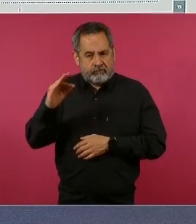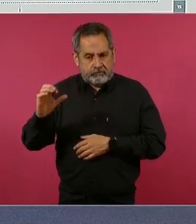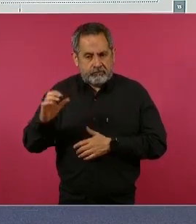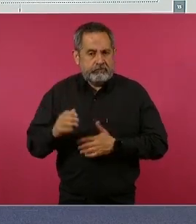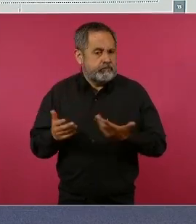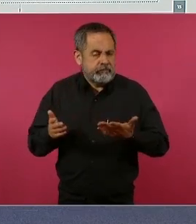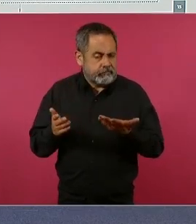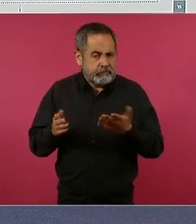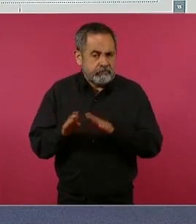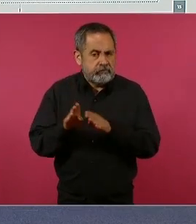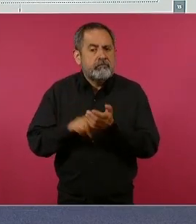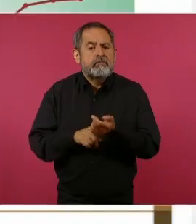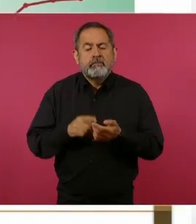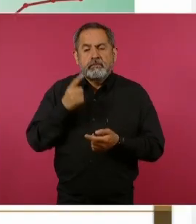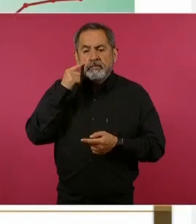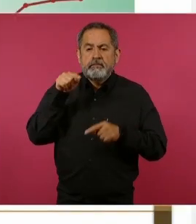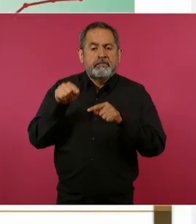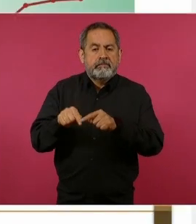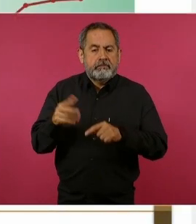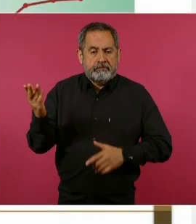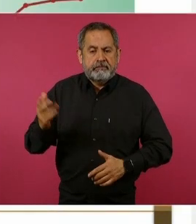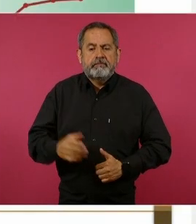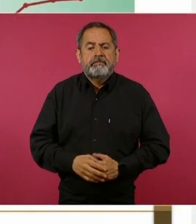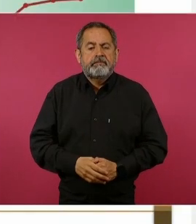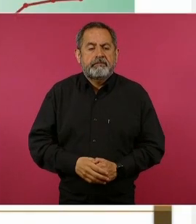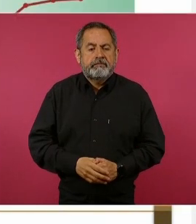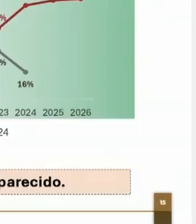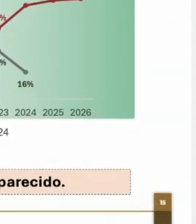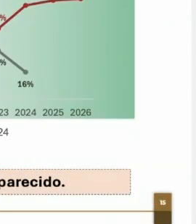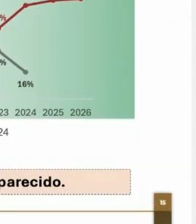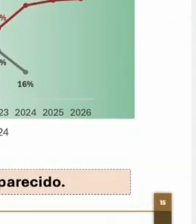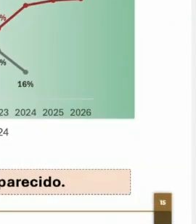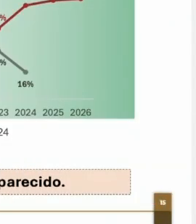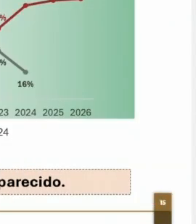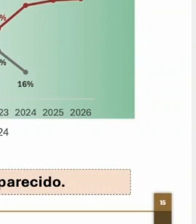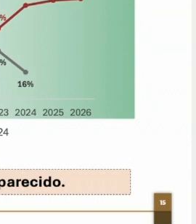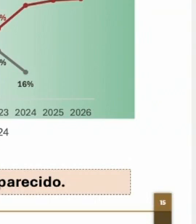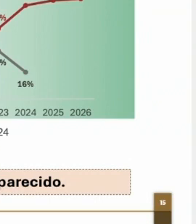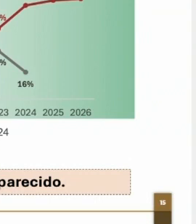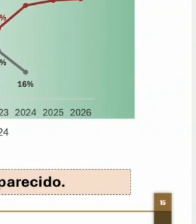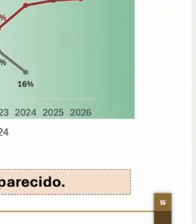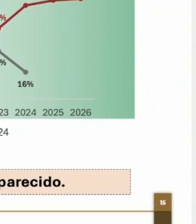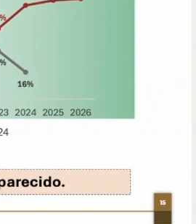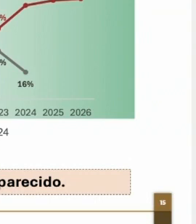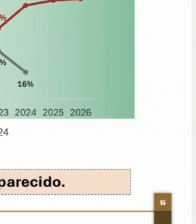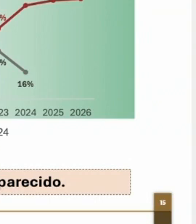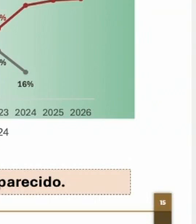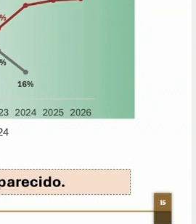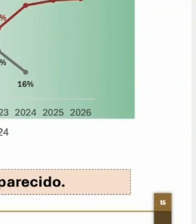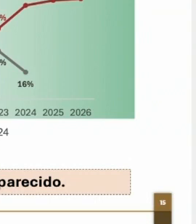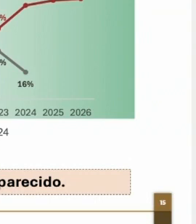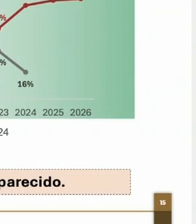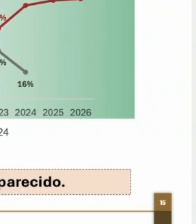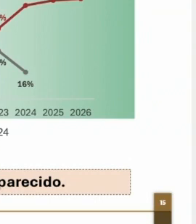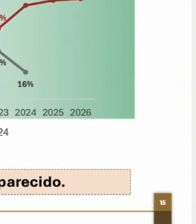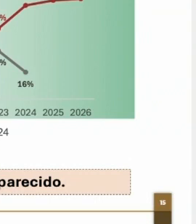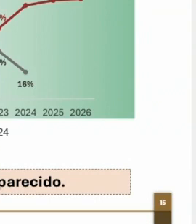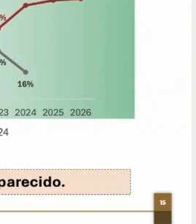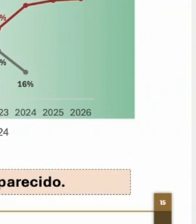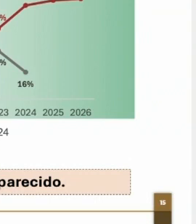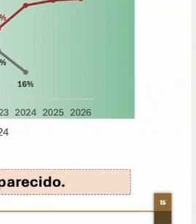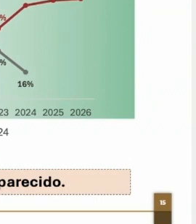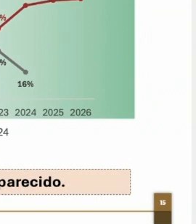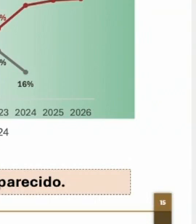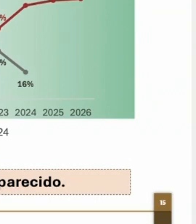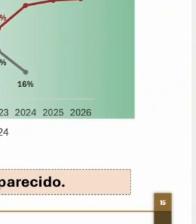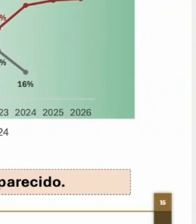proyectos son, y el rescate ordenado, son 22 proyectos de energías limpias, que ahorita presentaremos su detalle en un video, 13